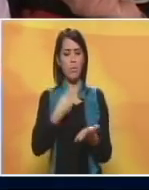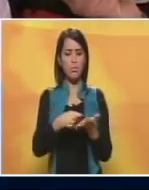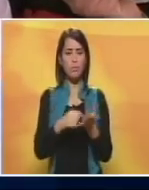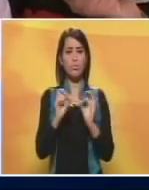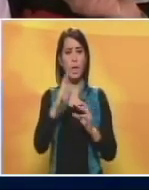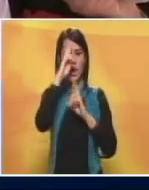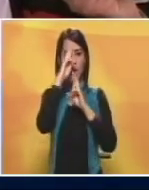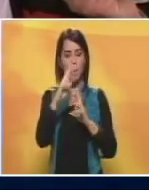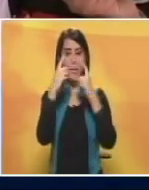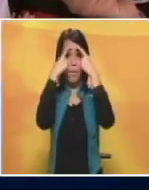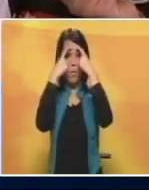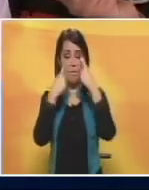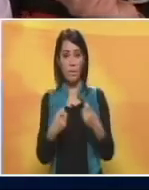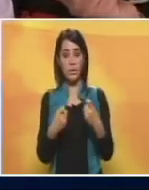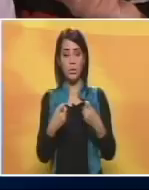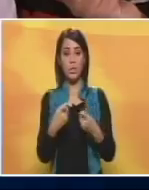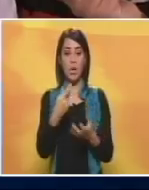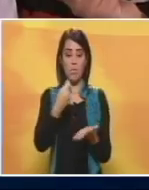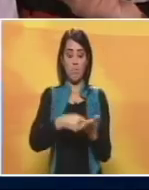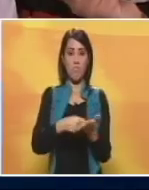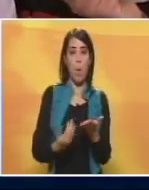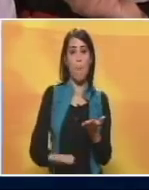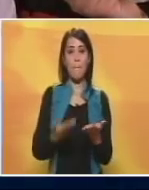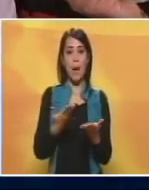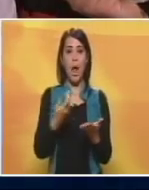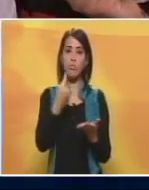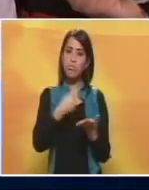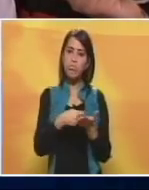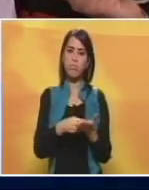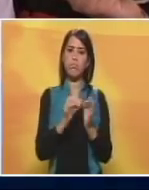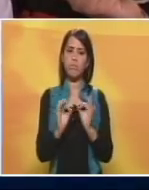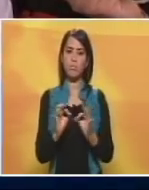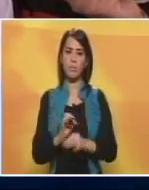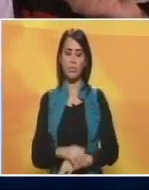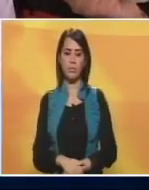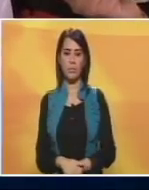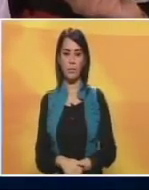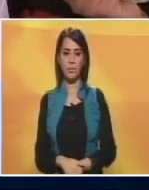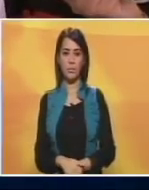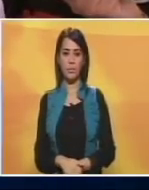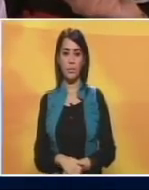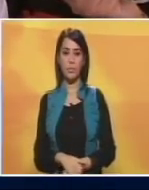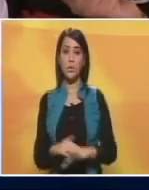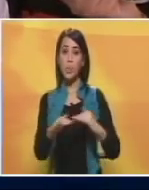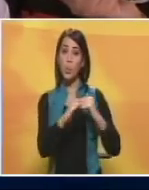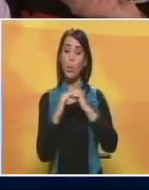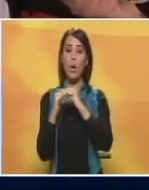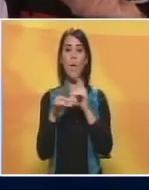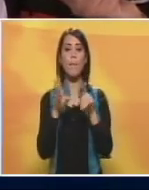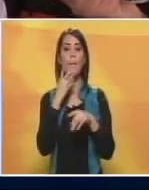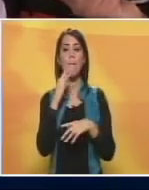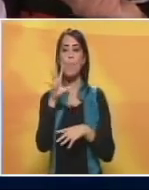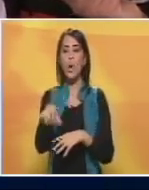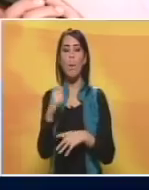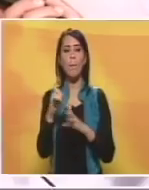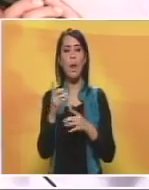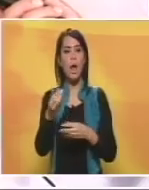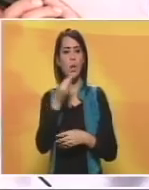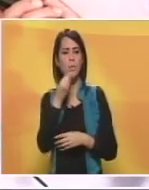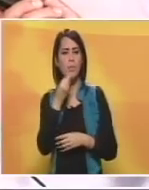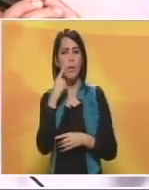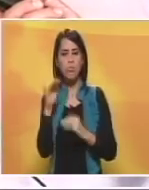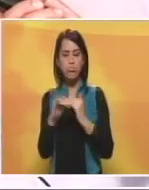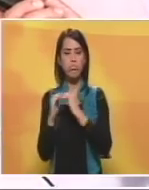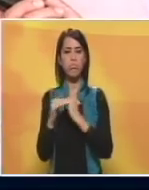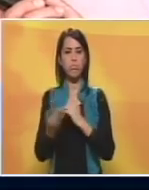como profesionales, que nos aumenten el sueldo a lo que tienen que aumentarnos, ajustado a una canasta básica, por lo menos. Que lo único que